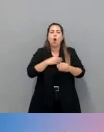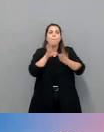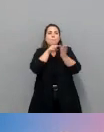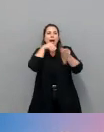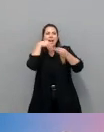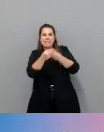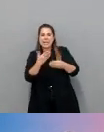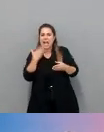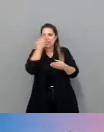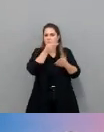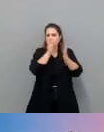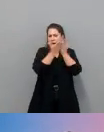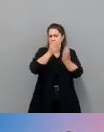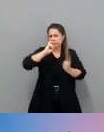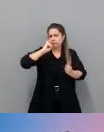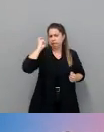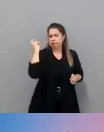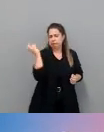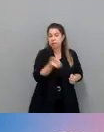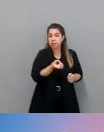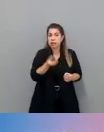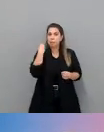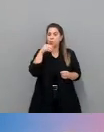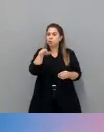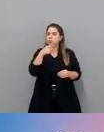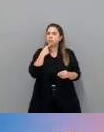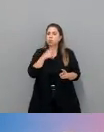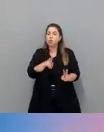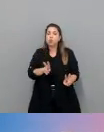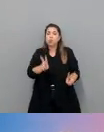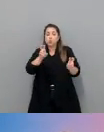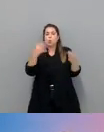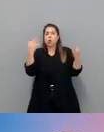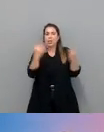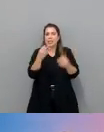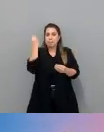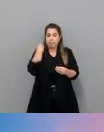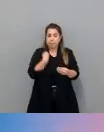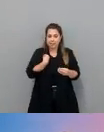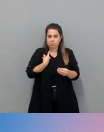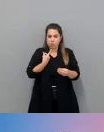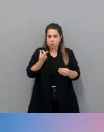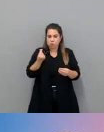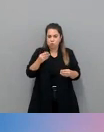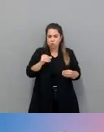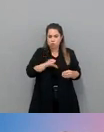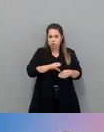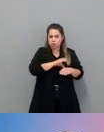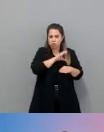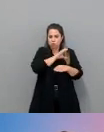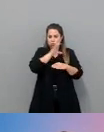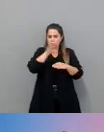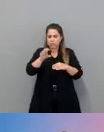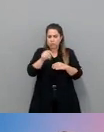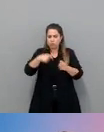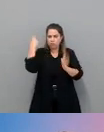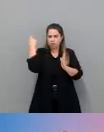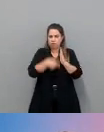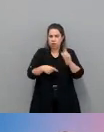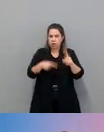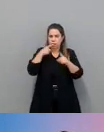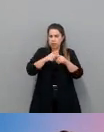para libros. Y luego como la novedad es el subsidio de cuantía fija para gastos extraordinarios